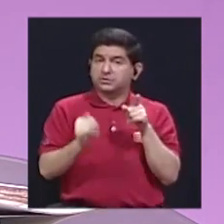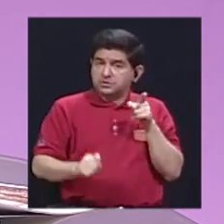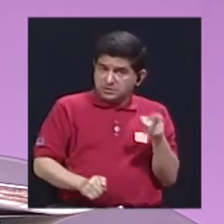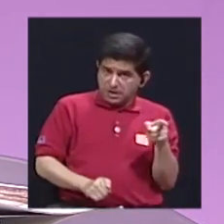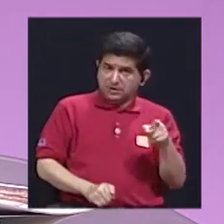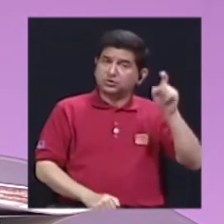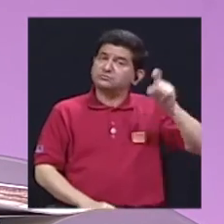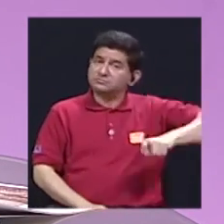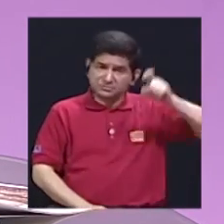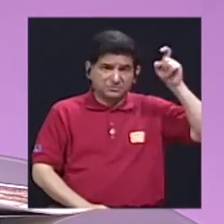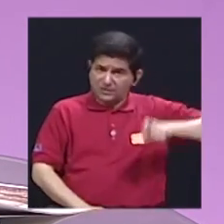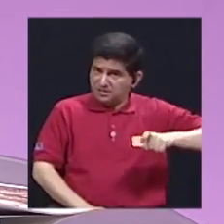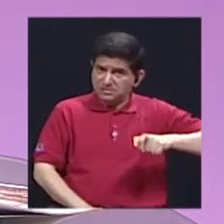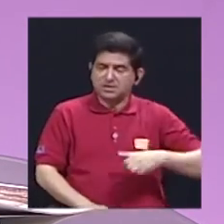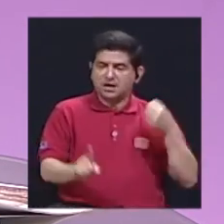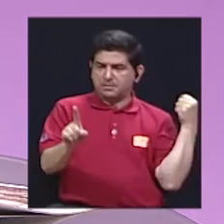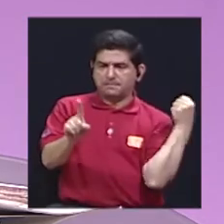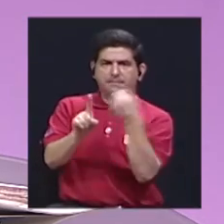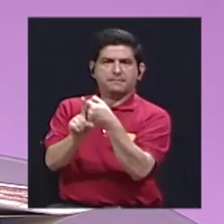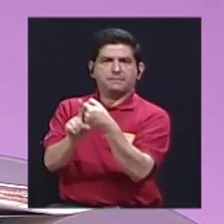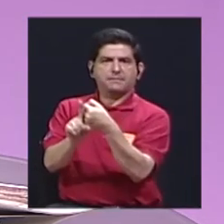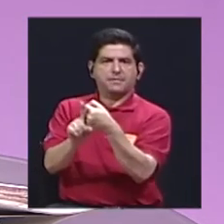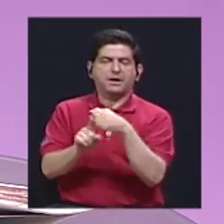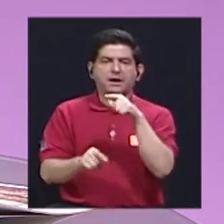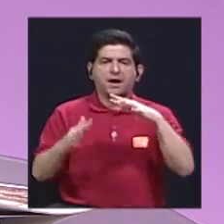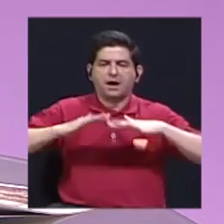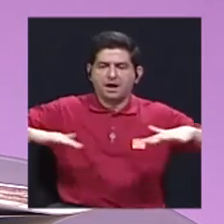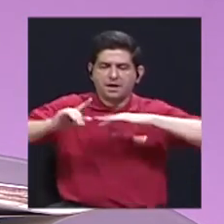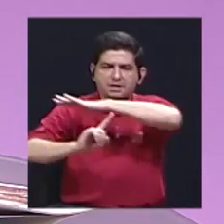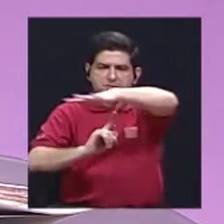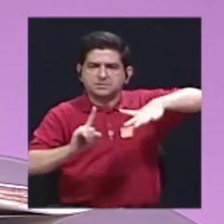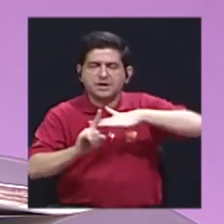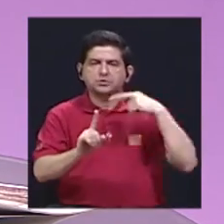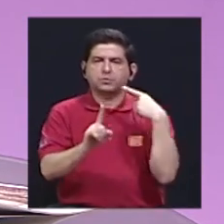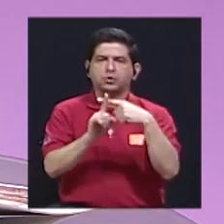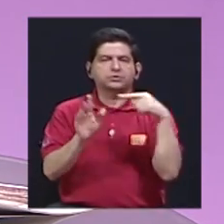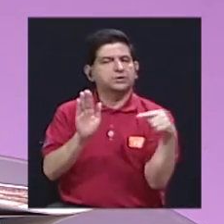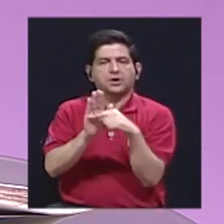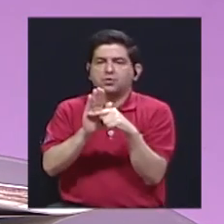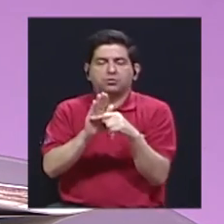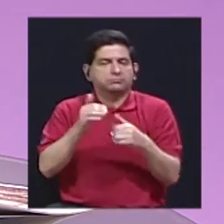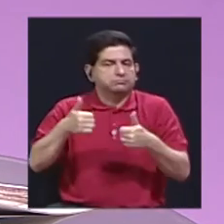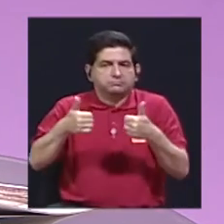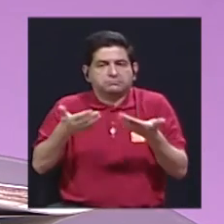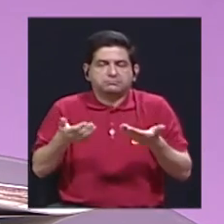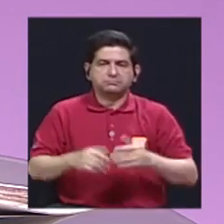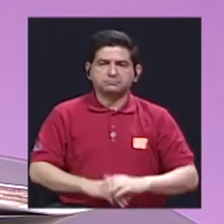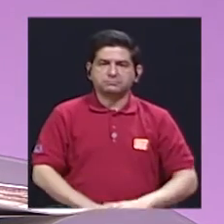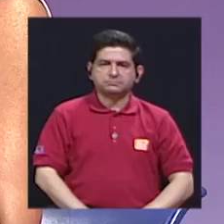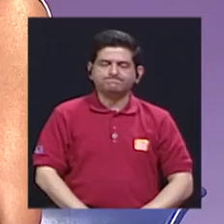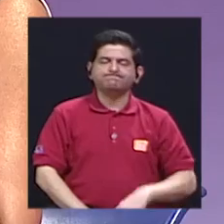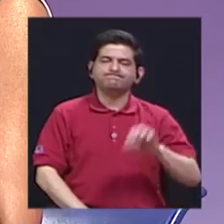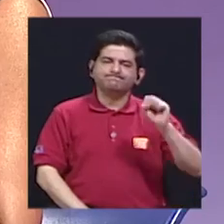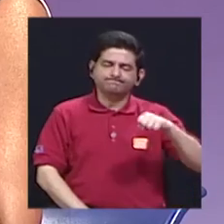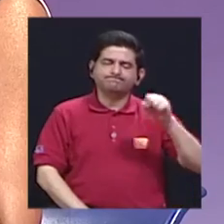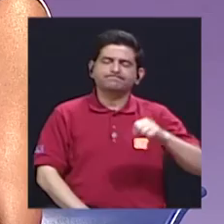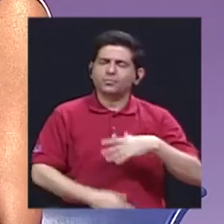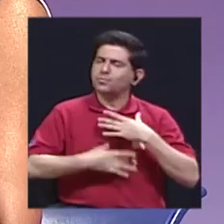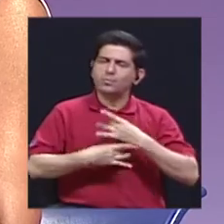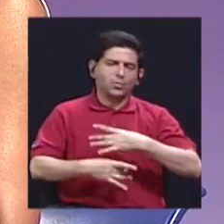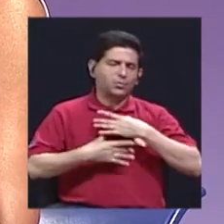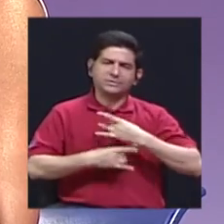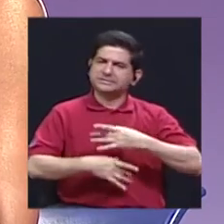indiscutiblemente impacta ese entorno local positivo negativamente sin duda le